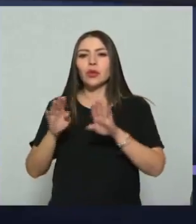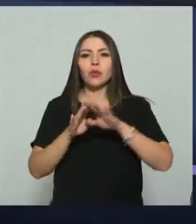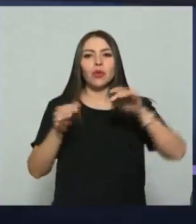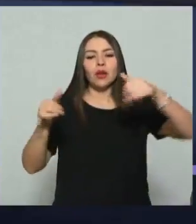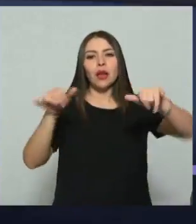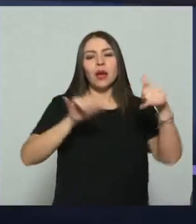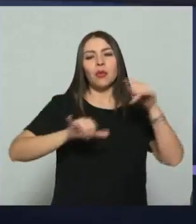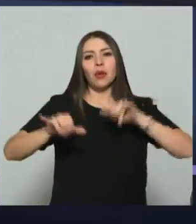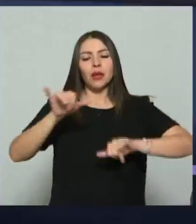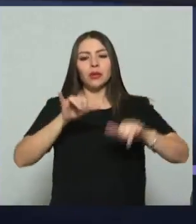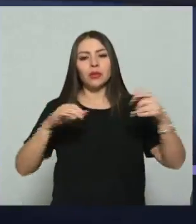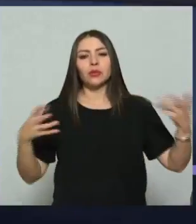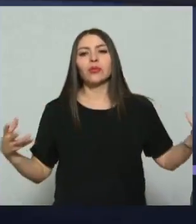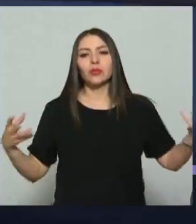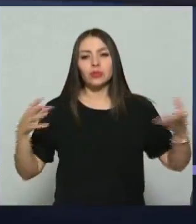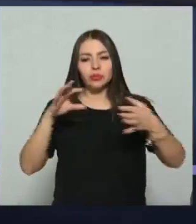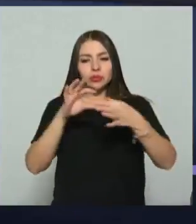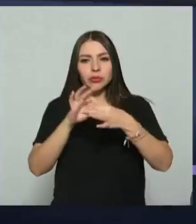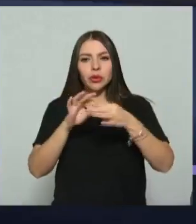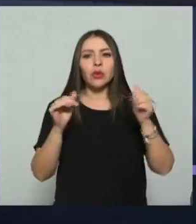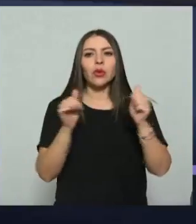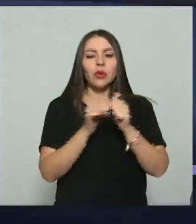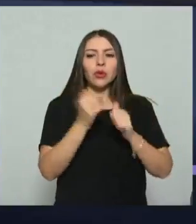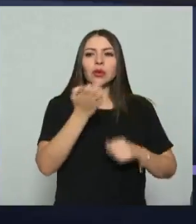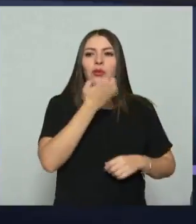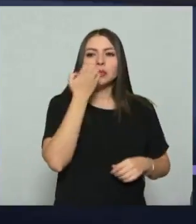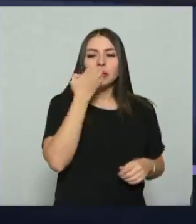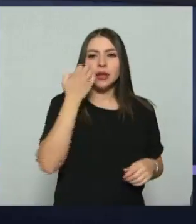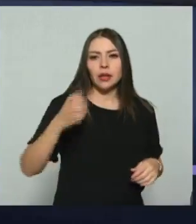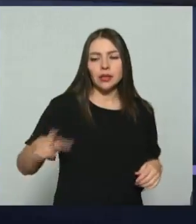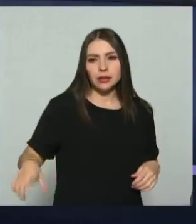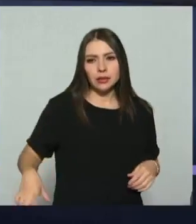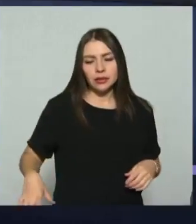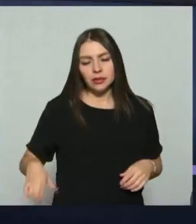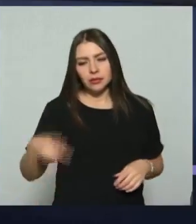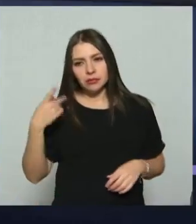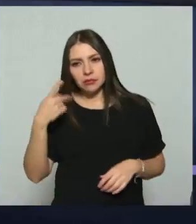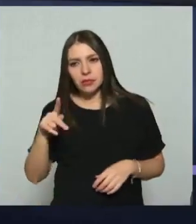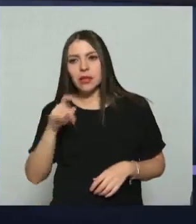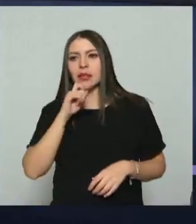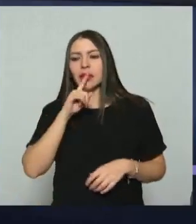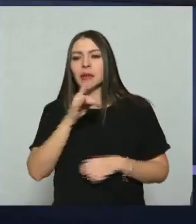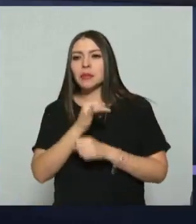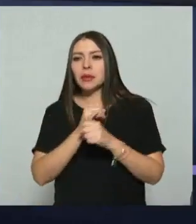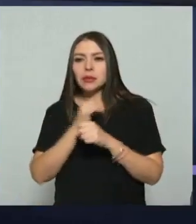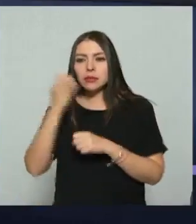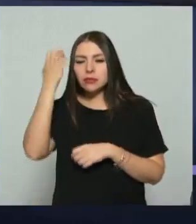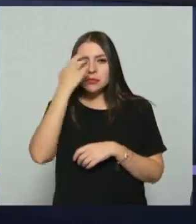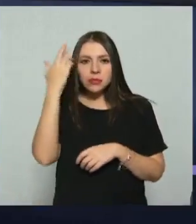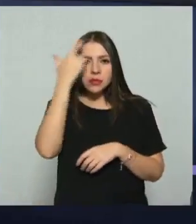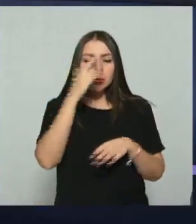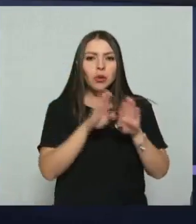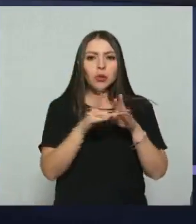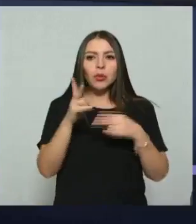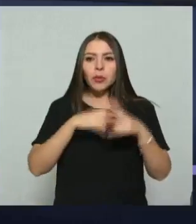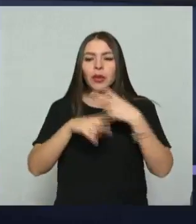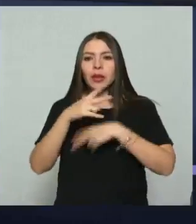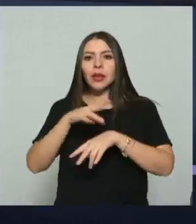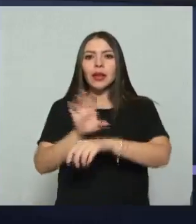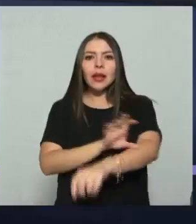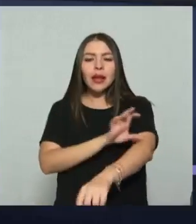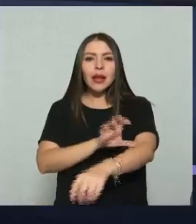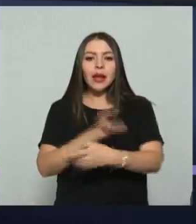estar vinculado con instancias educativas y de investigación para las bioenergías. Se va a